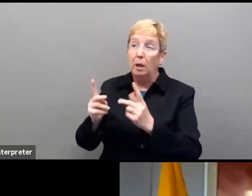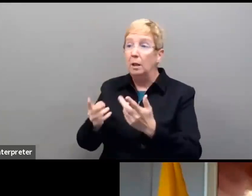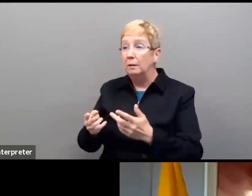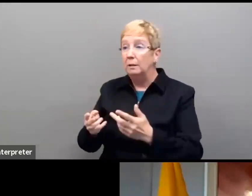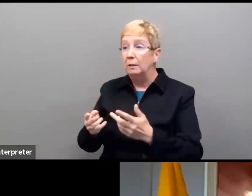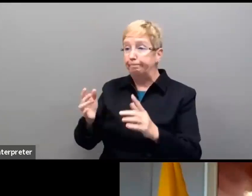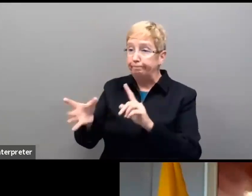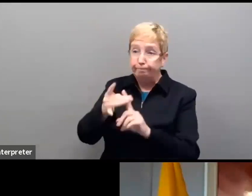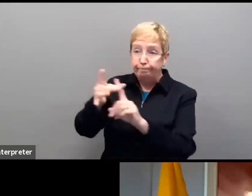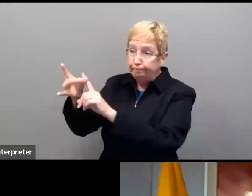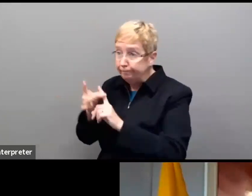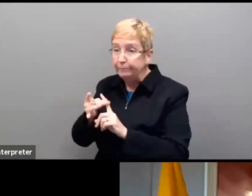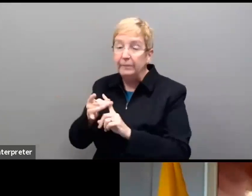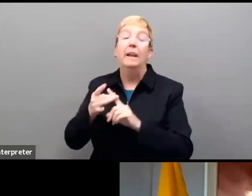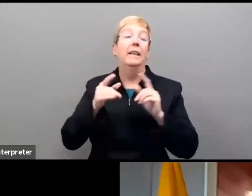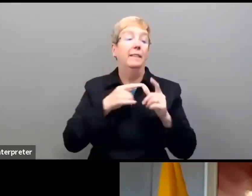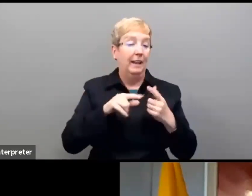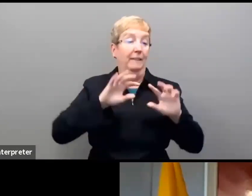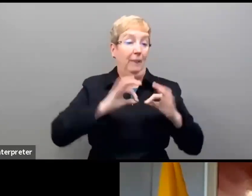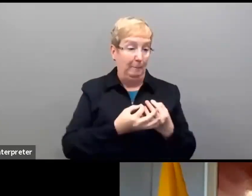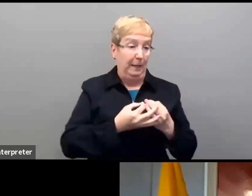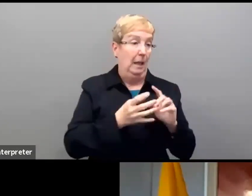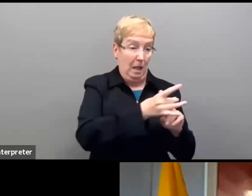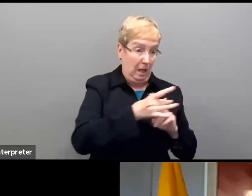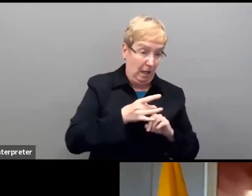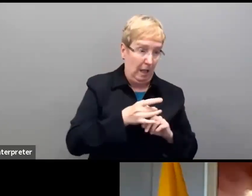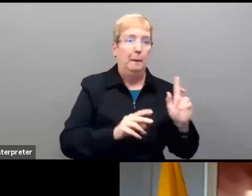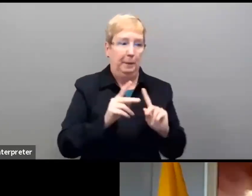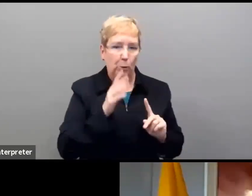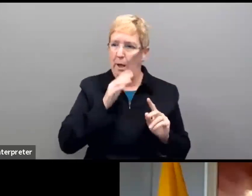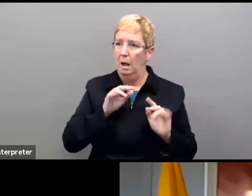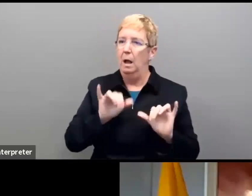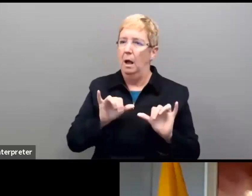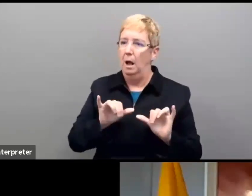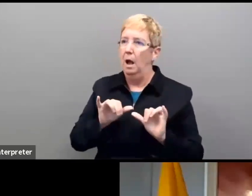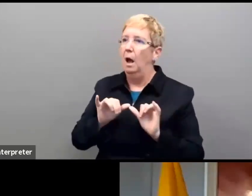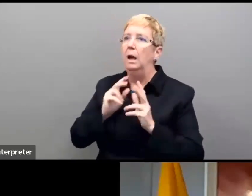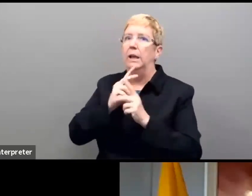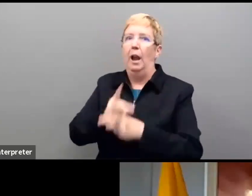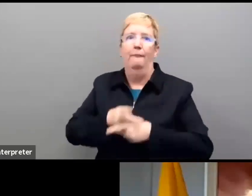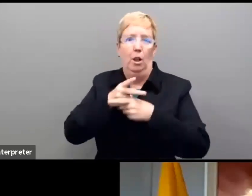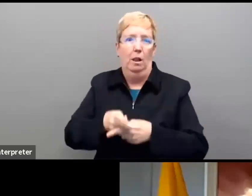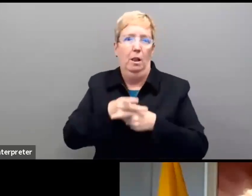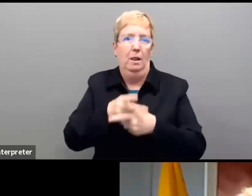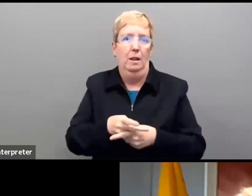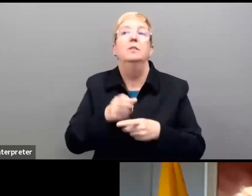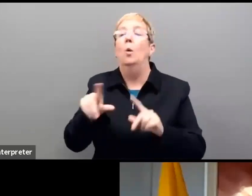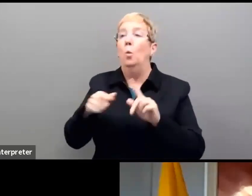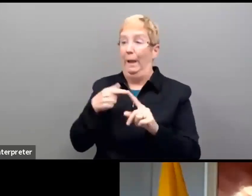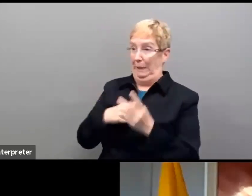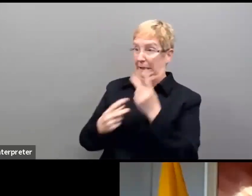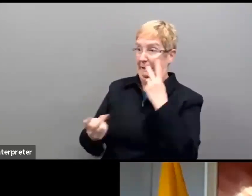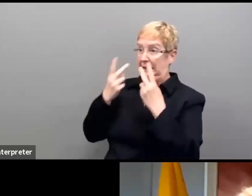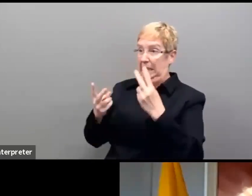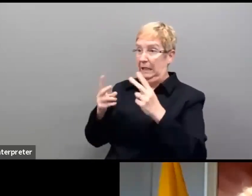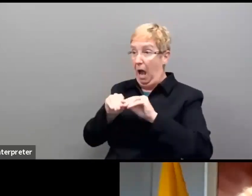tratamiento es parte de la esperanza del futuro. Si podemos reducir el número de personas que van al hospital